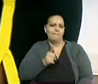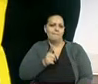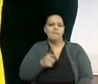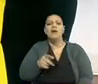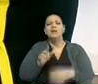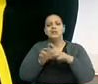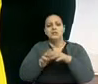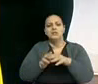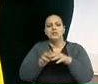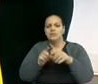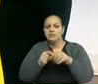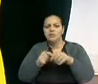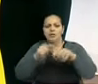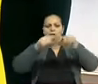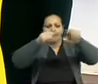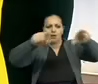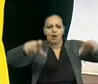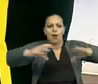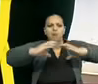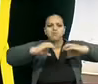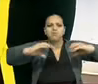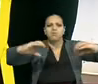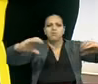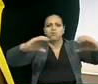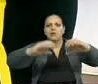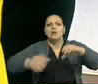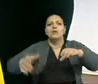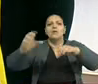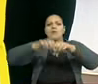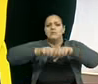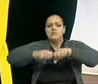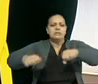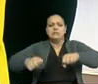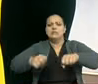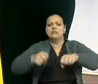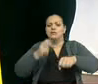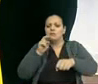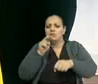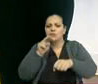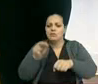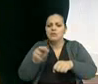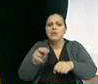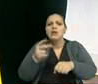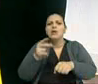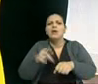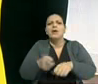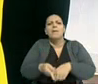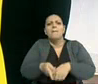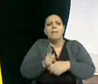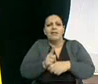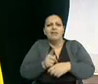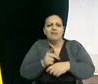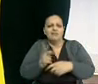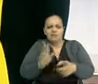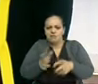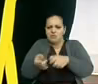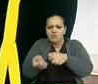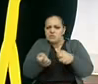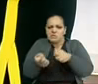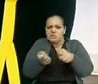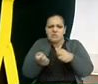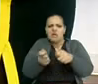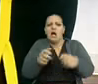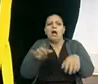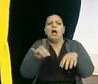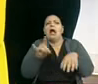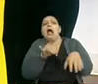salvar el perrito y la marea iba subiendo. Pero yo sola quería salvarlo, no llamaba, porque si iba a llamar me pegaban porque yo andaba nadando